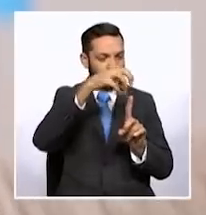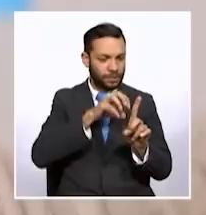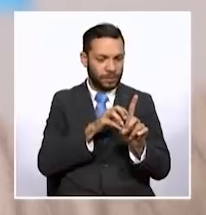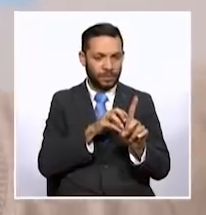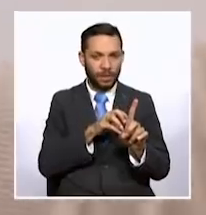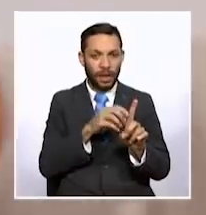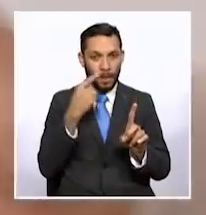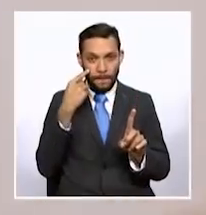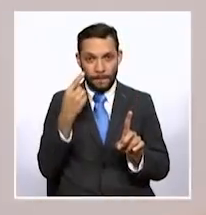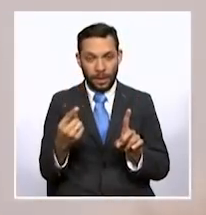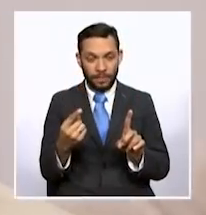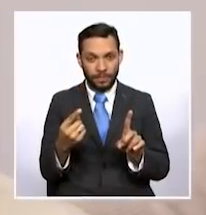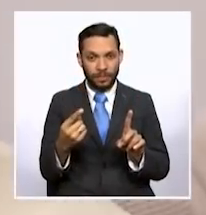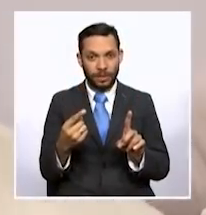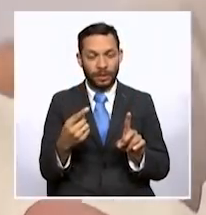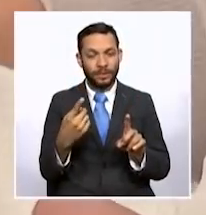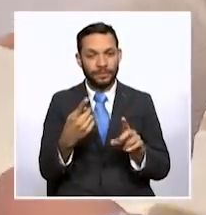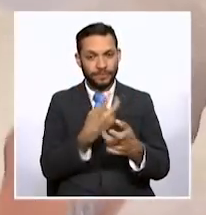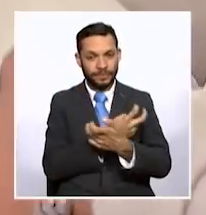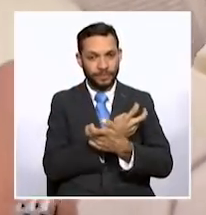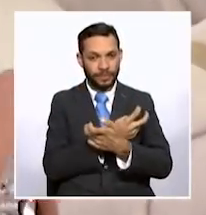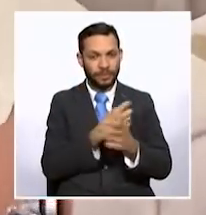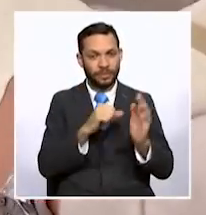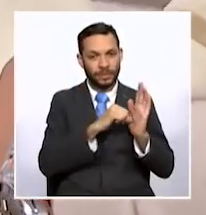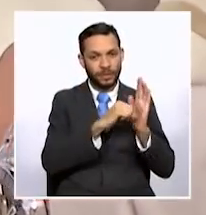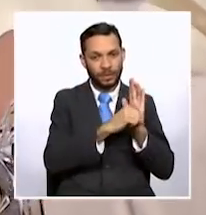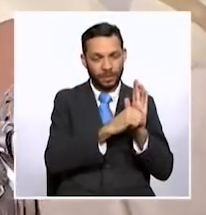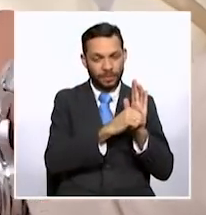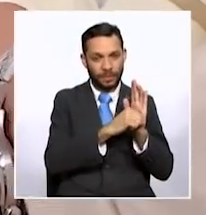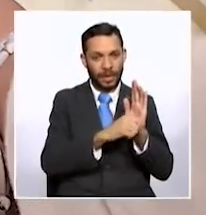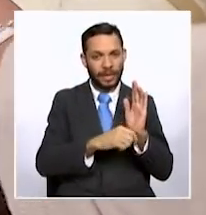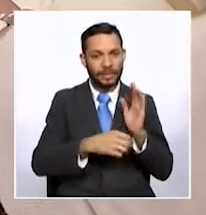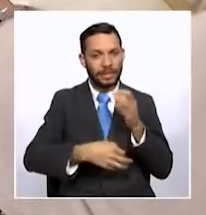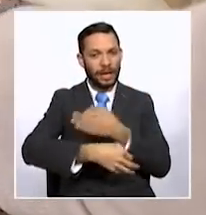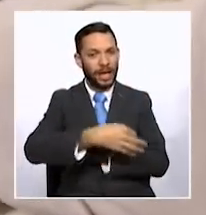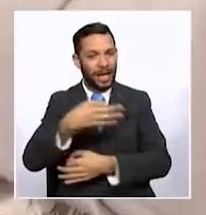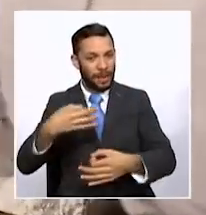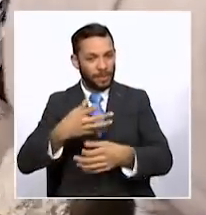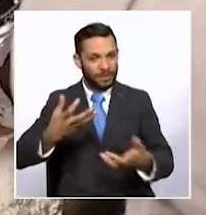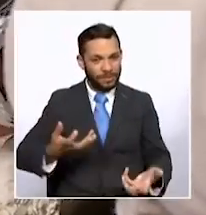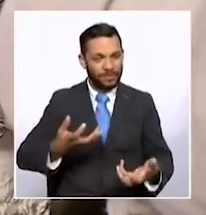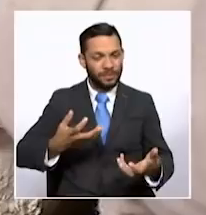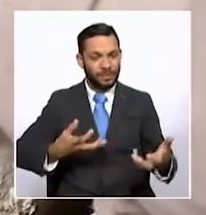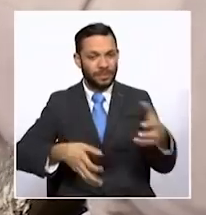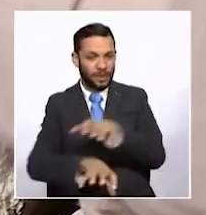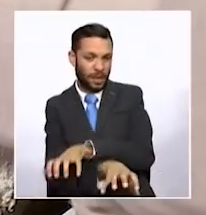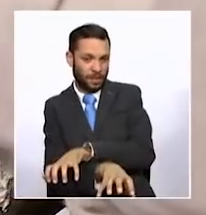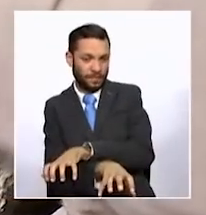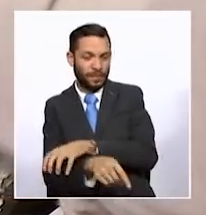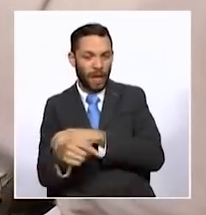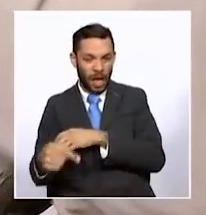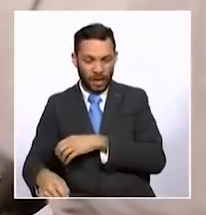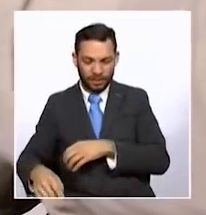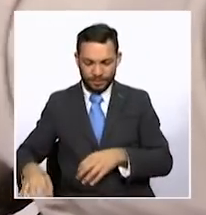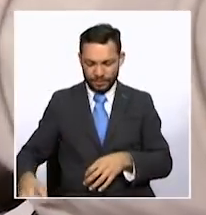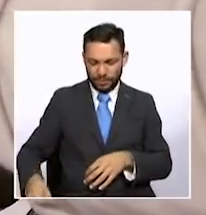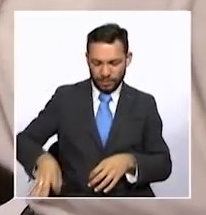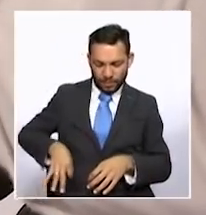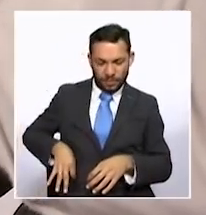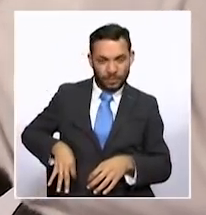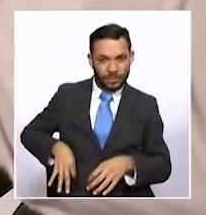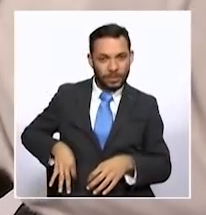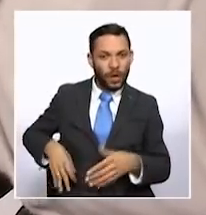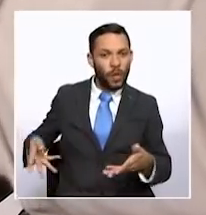favor, enfocamos aquí la cadera. Entonces, lo que se hace en un reemplazo articular, vamos a mostrar acá, entonces se hace un corte a este nivel y esta prótesis